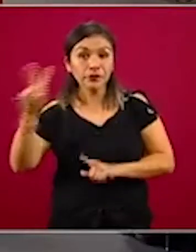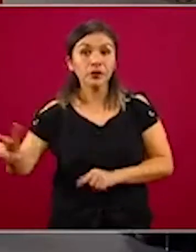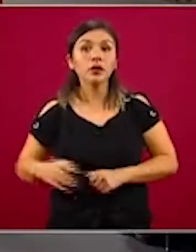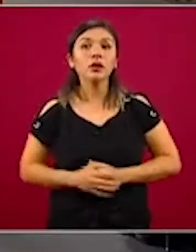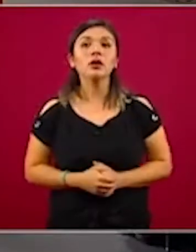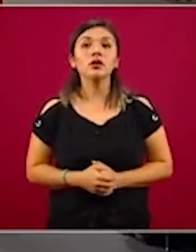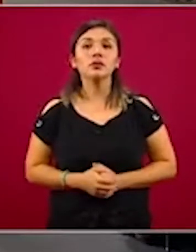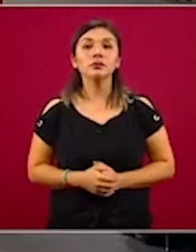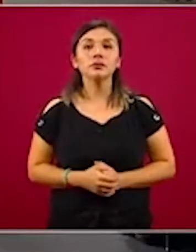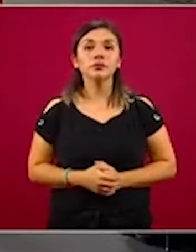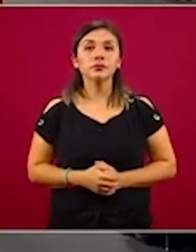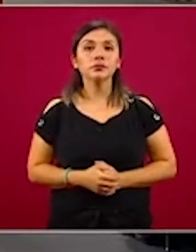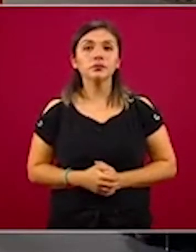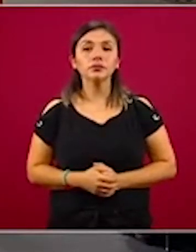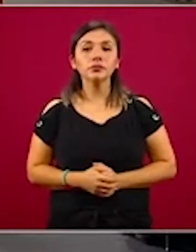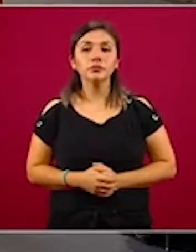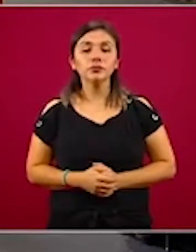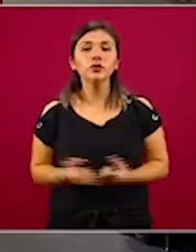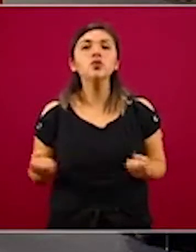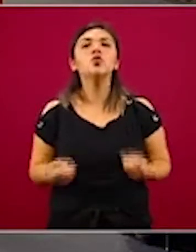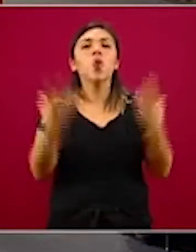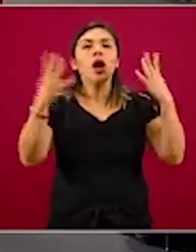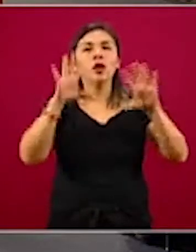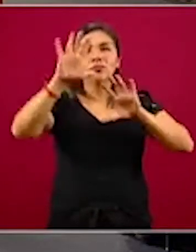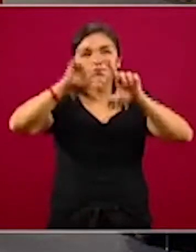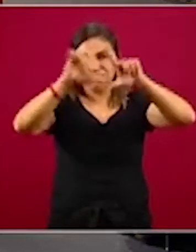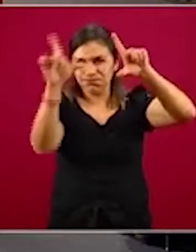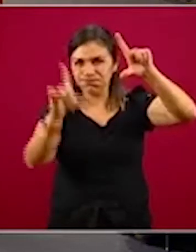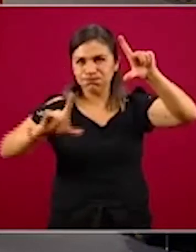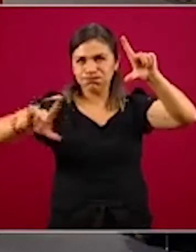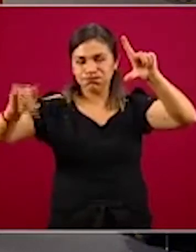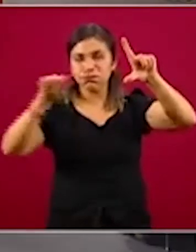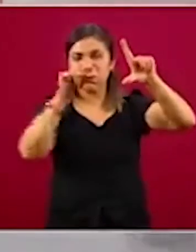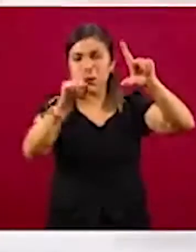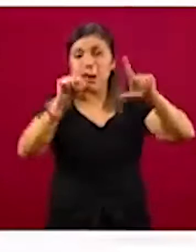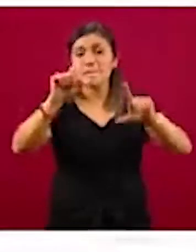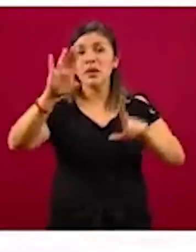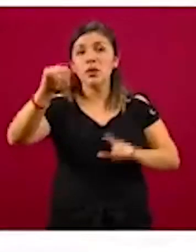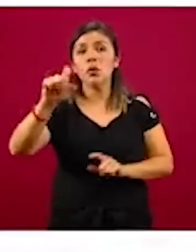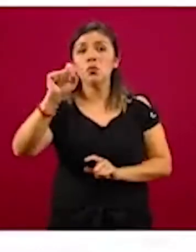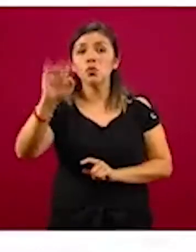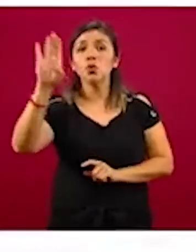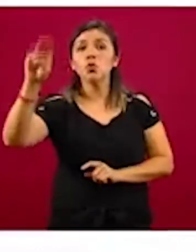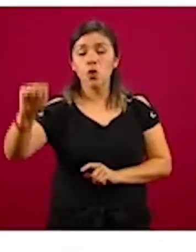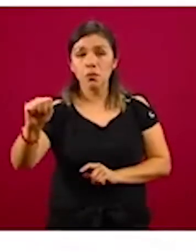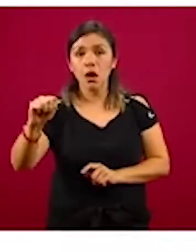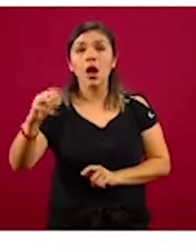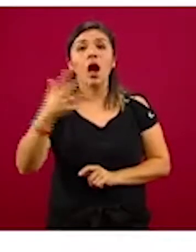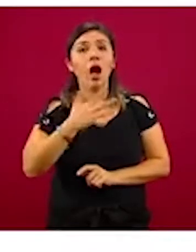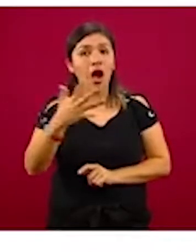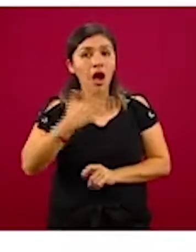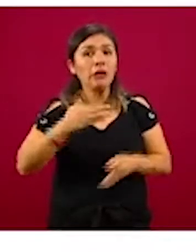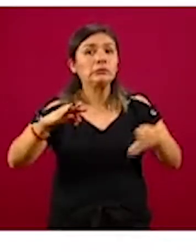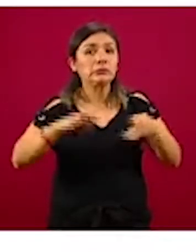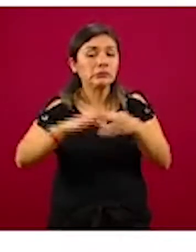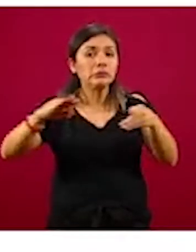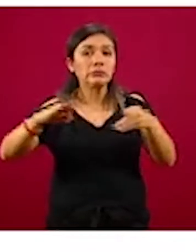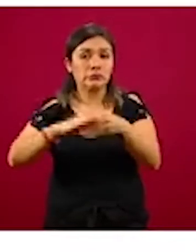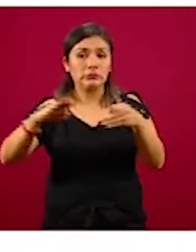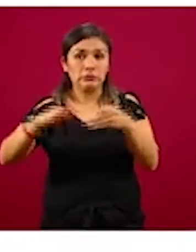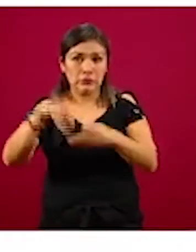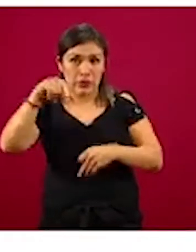Hasta este martes suman 38.324 personas infectadas de COVID-19 y